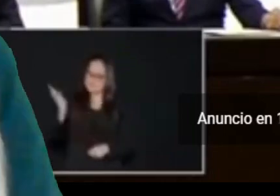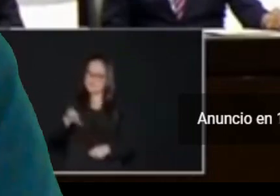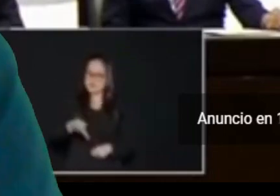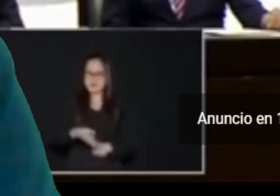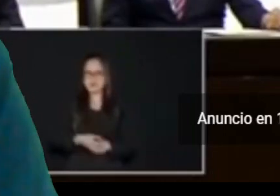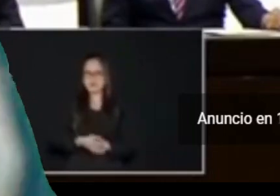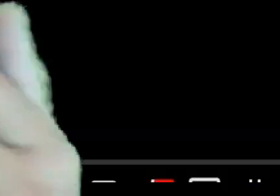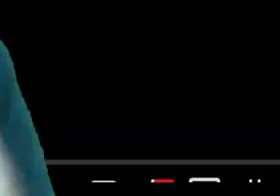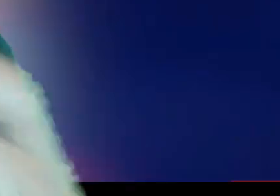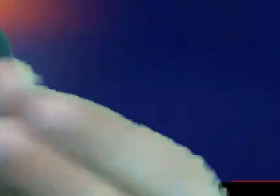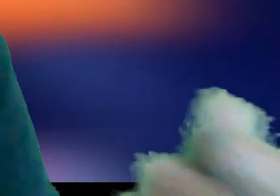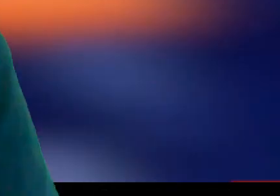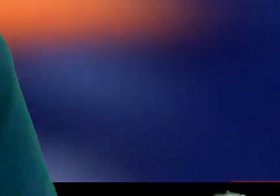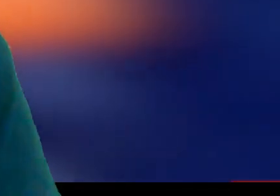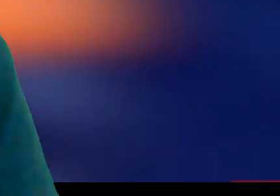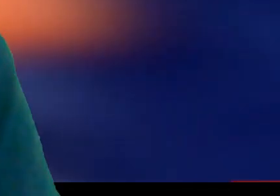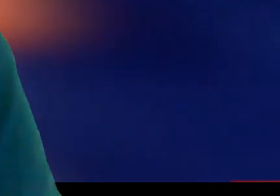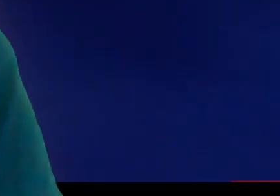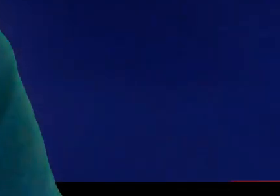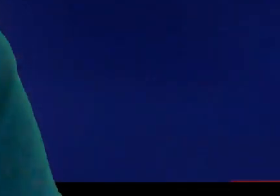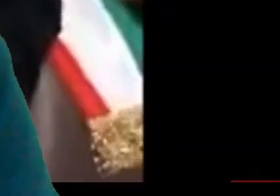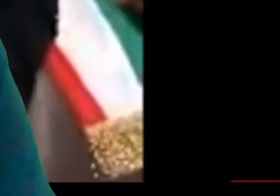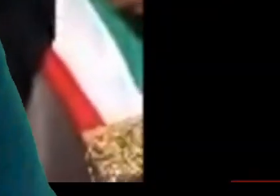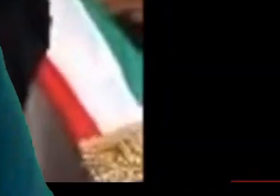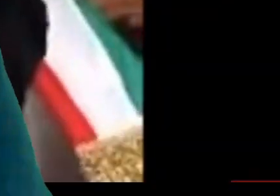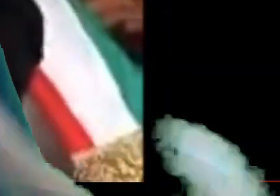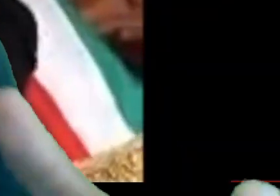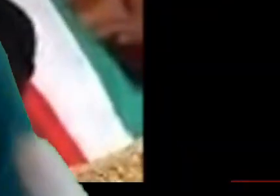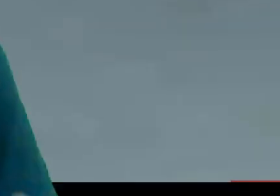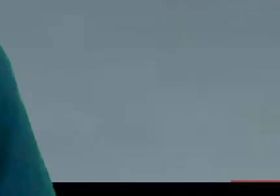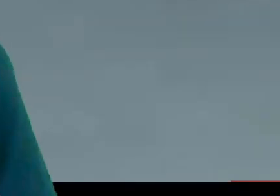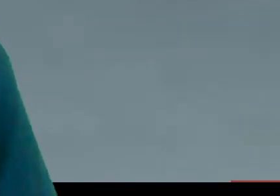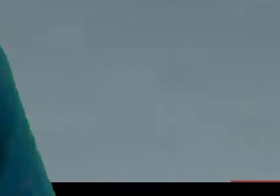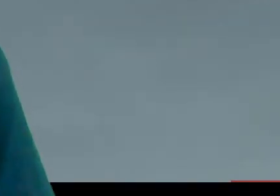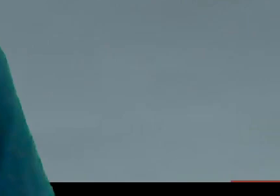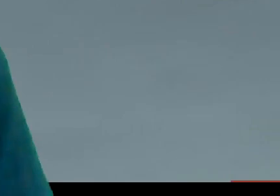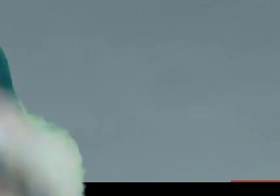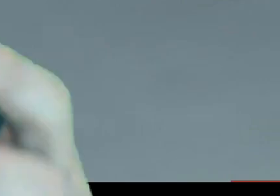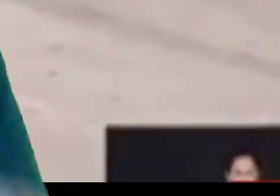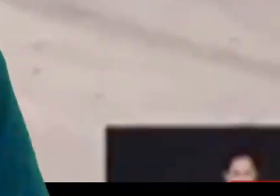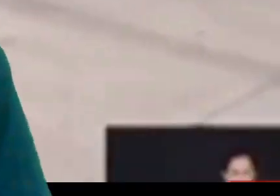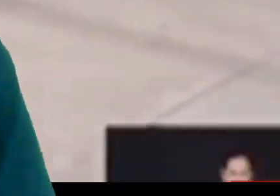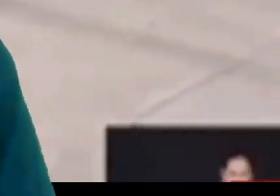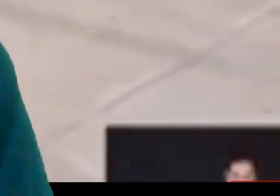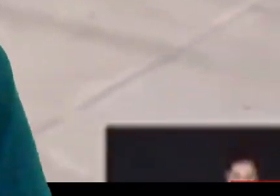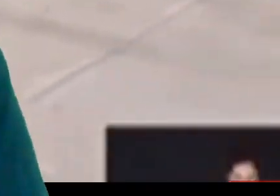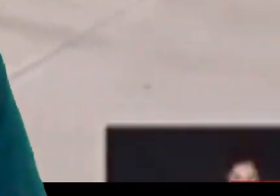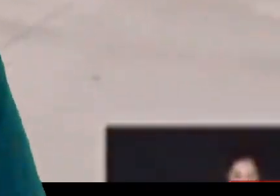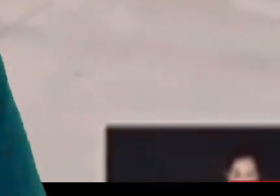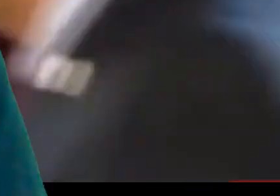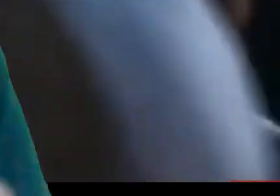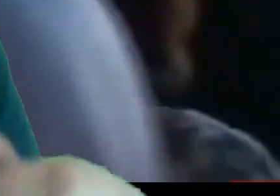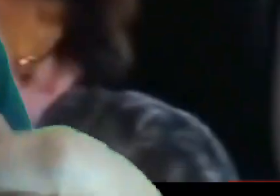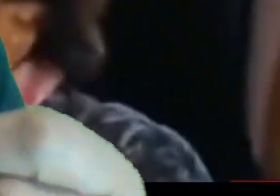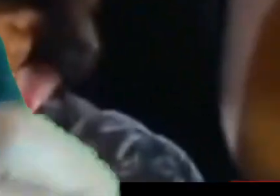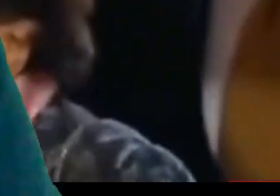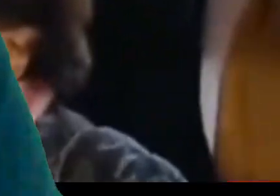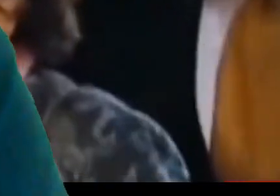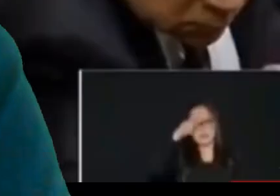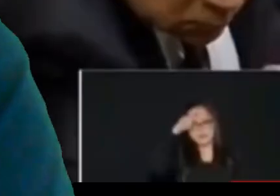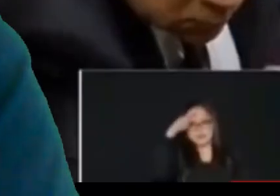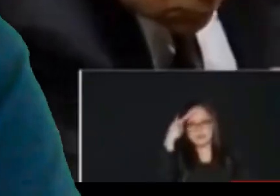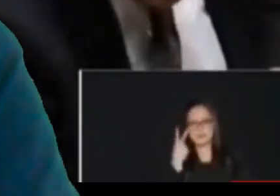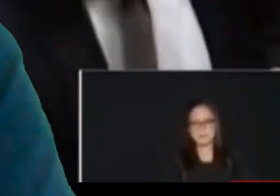importando petróleo líquido para poder refinarlo en nuestras refinerías que no están jalando al 100%